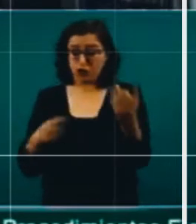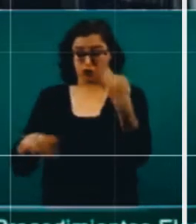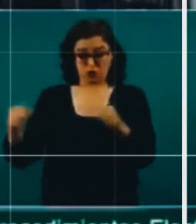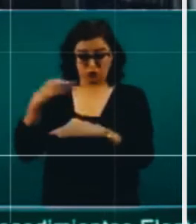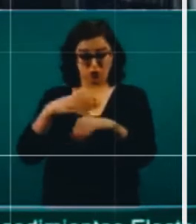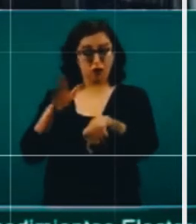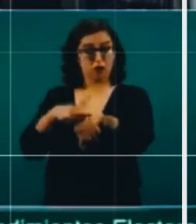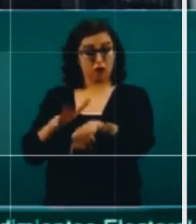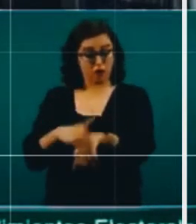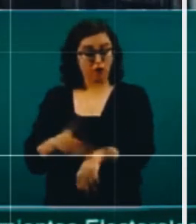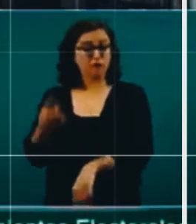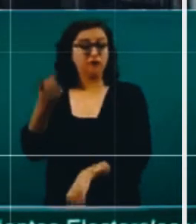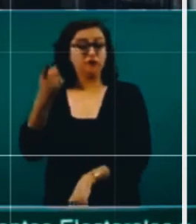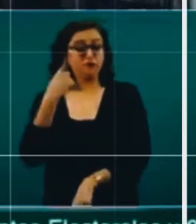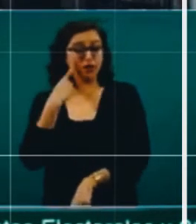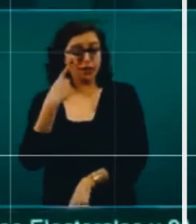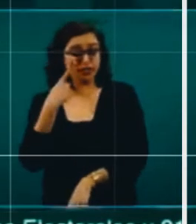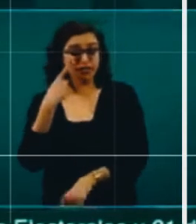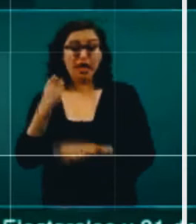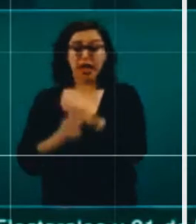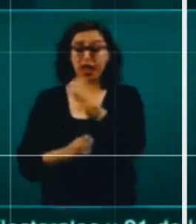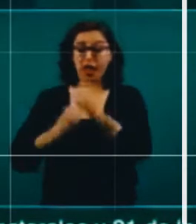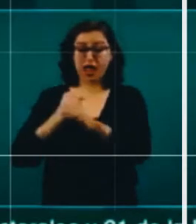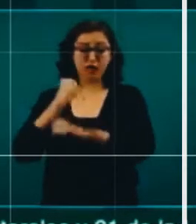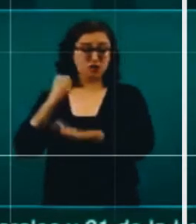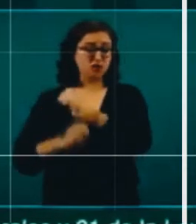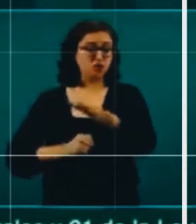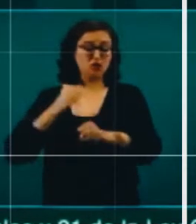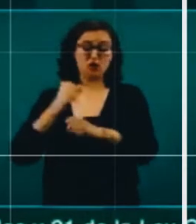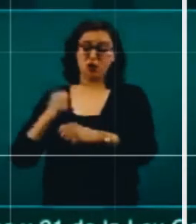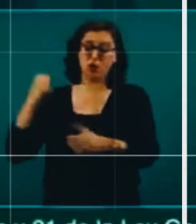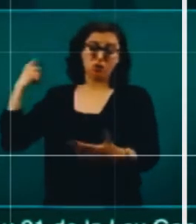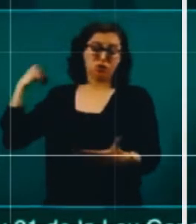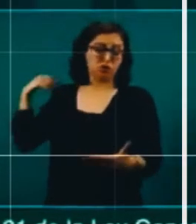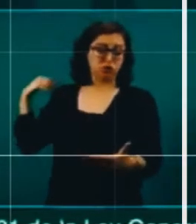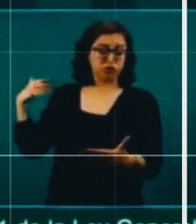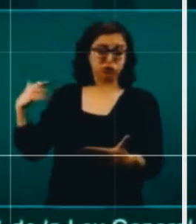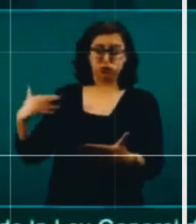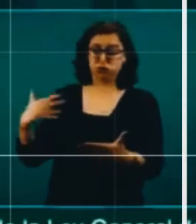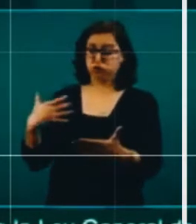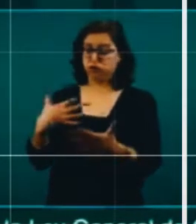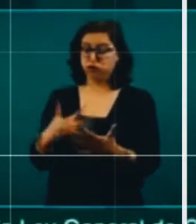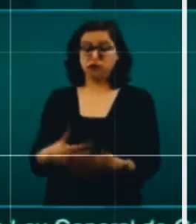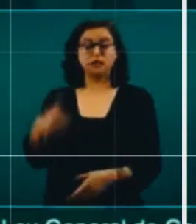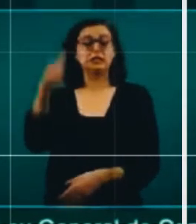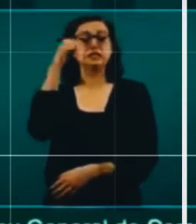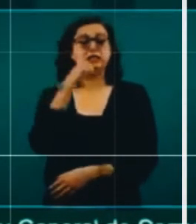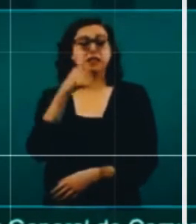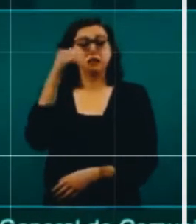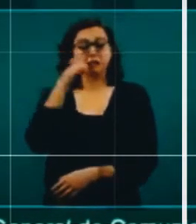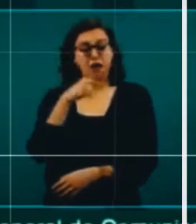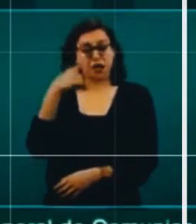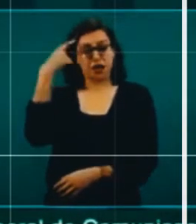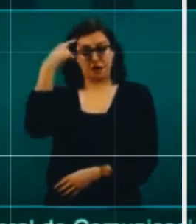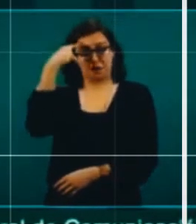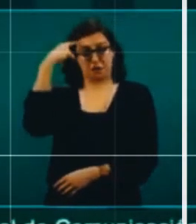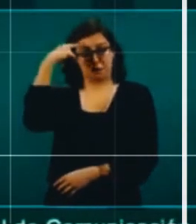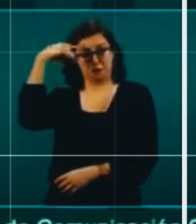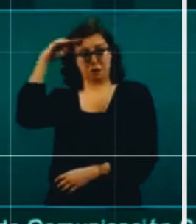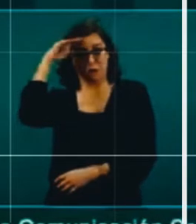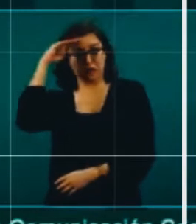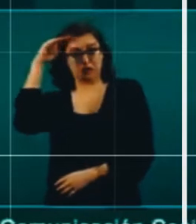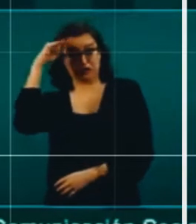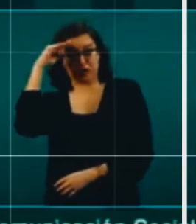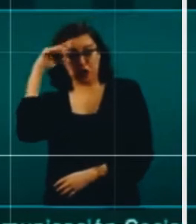siglos, hay dos formas de pensar.